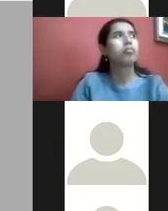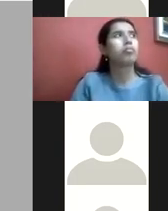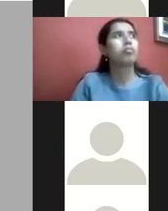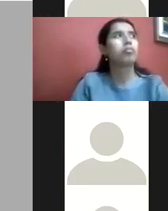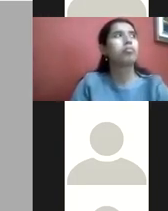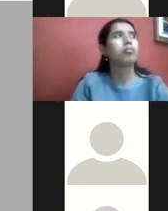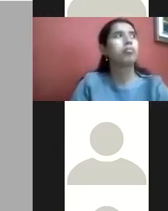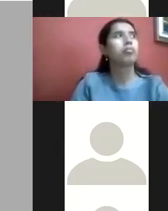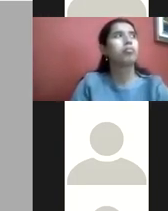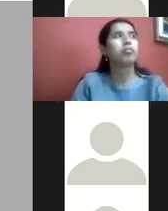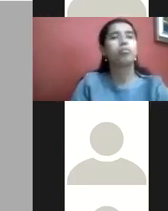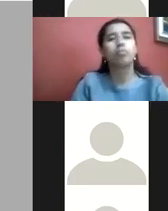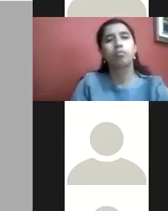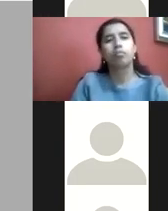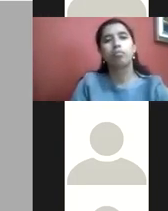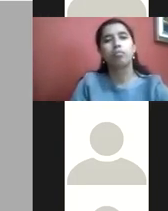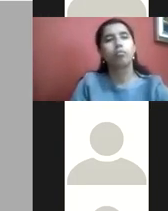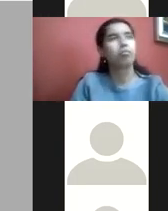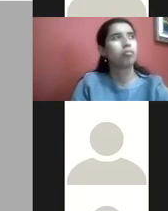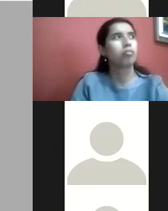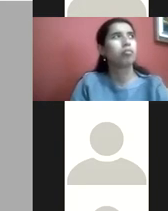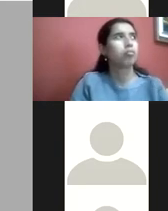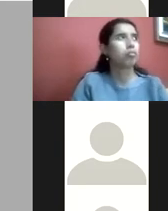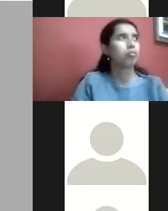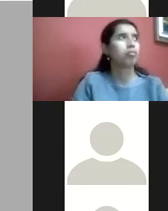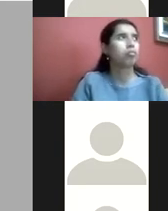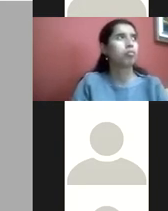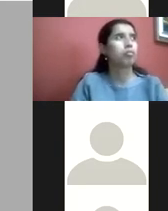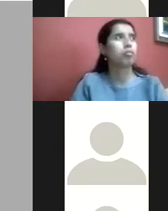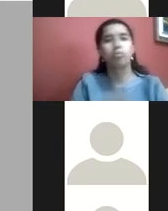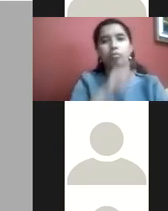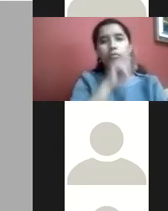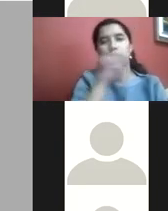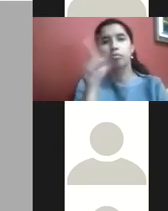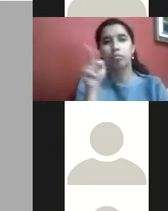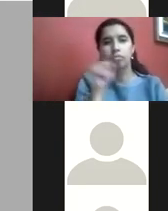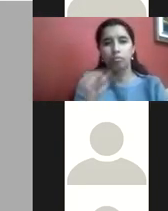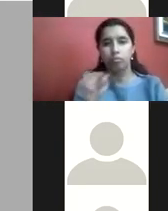Y ahí está. Esto nos deja que este Z tiene que ser 1.96.